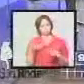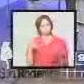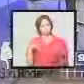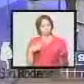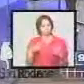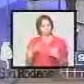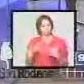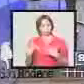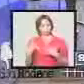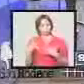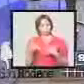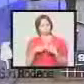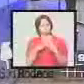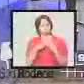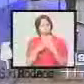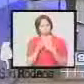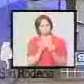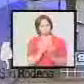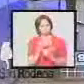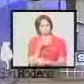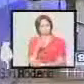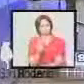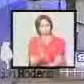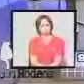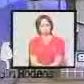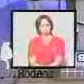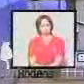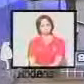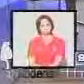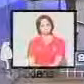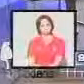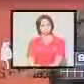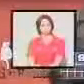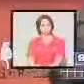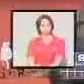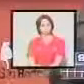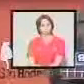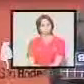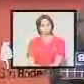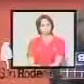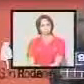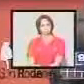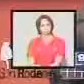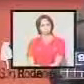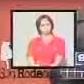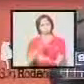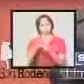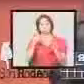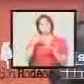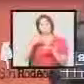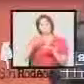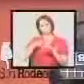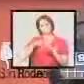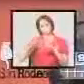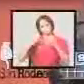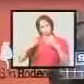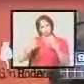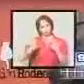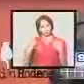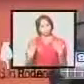accesar a un crédito con ustedes? Claro que sí. Por supuesto que tenemos muchísimas también